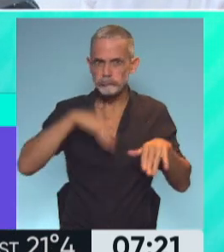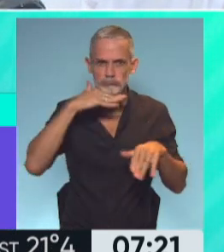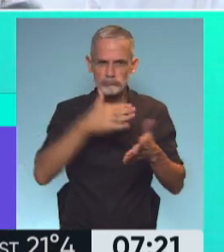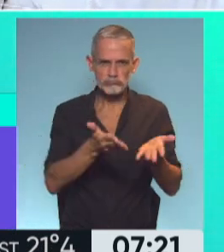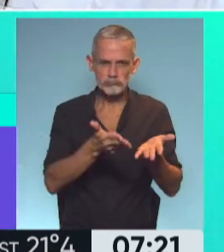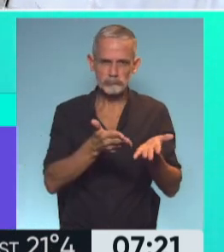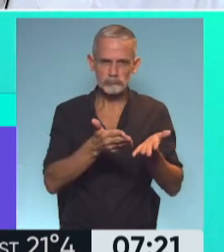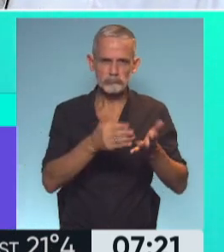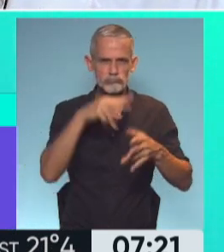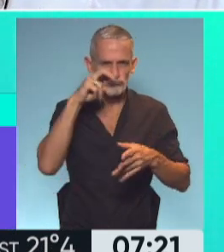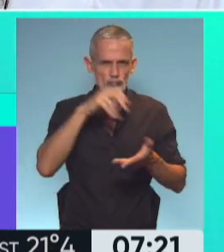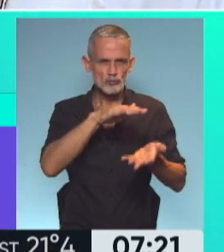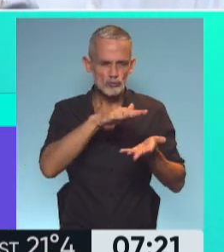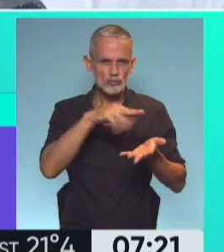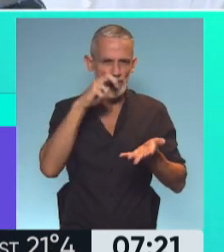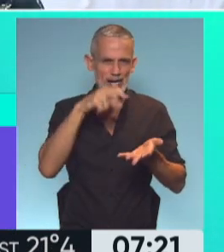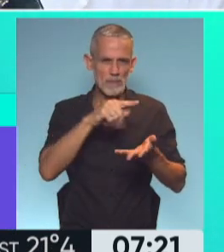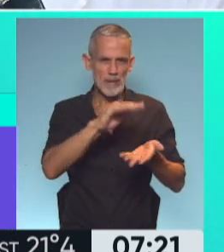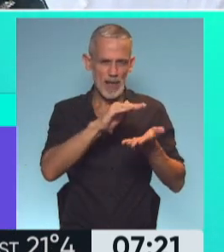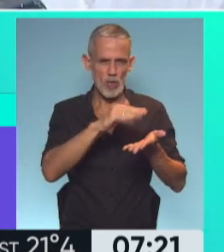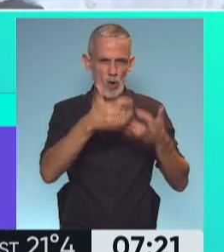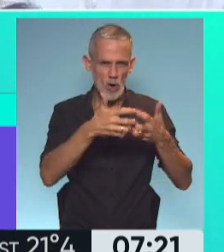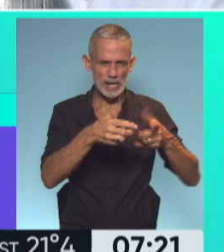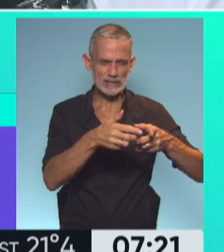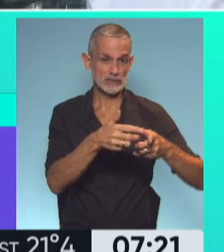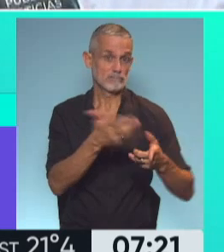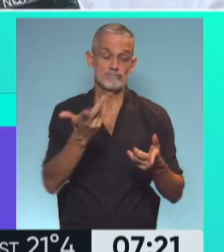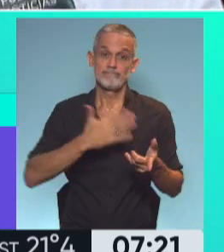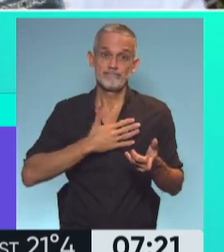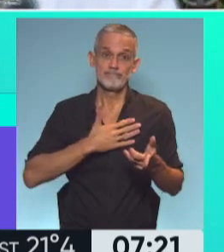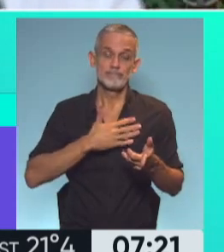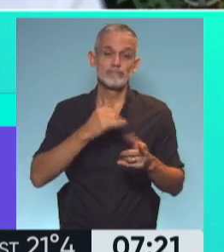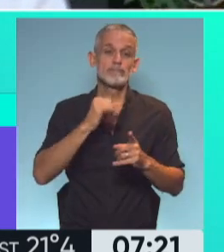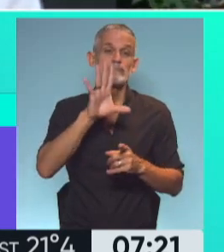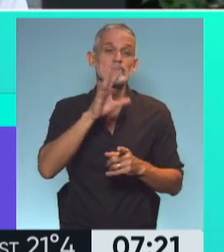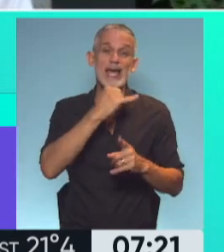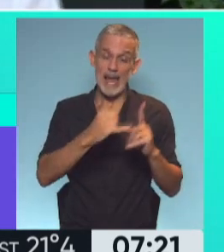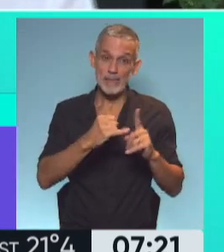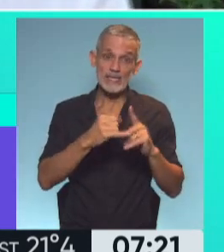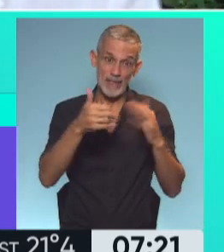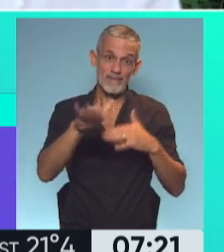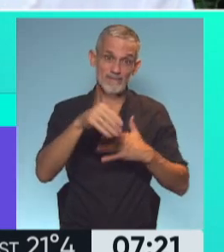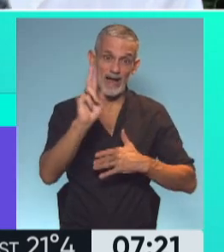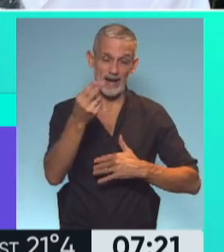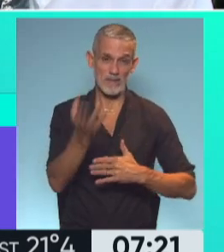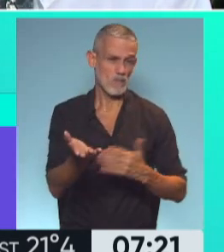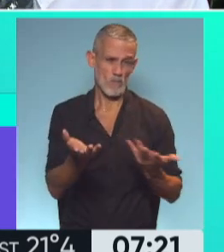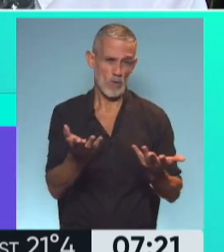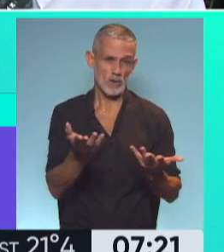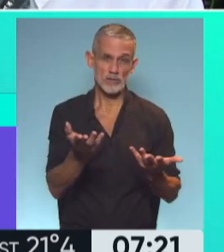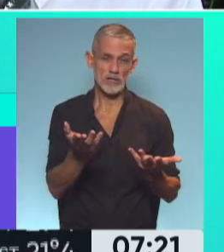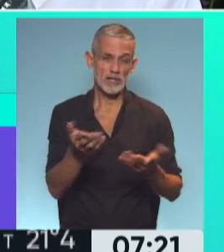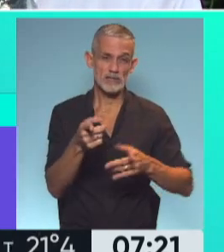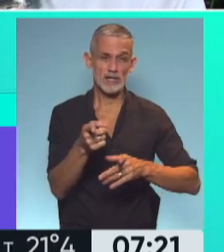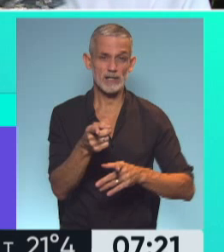que están ventilados mecánicamente. Lamentablemente la mitad de esos pacientes van a fallecer.